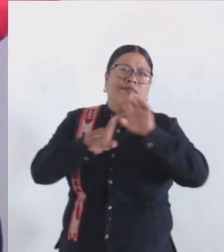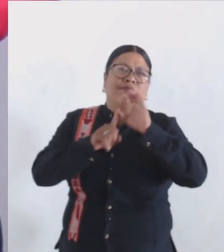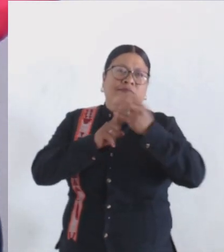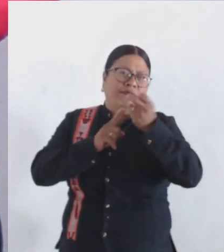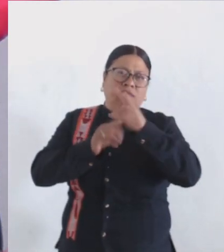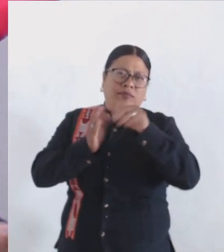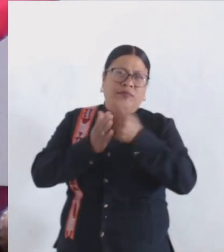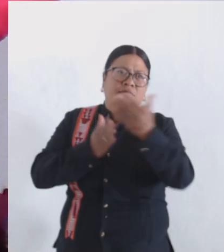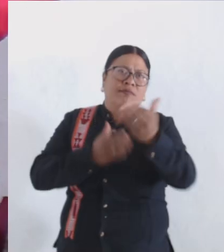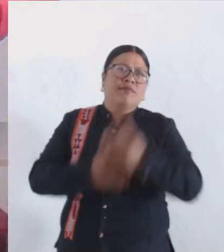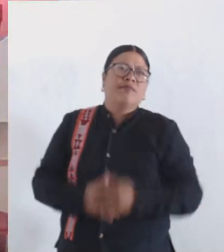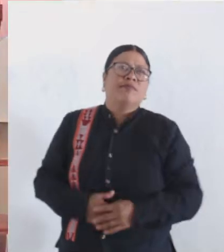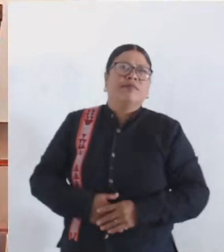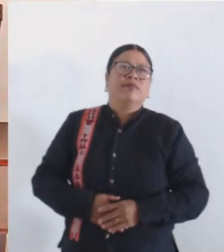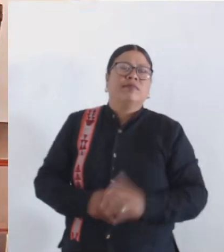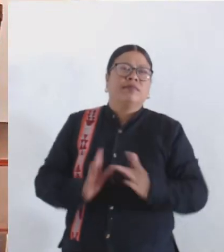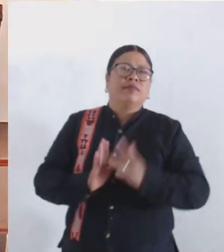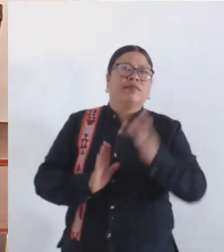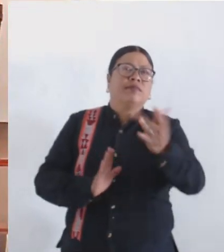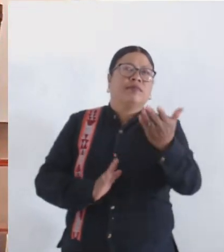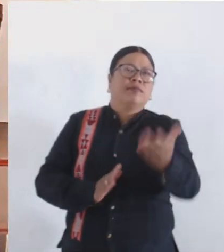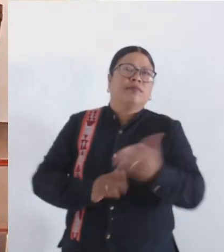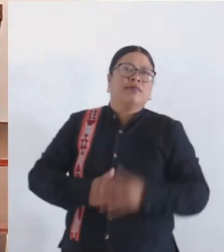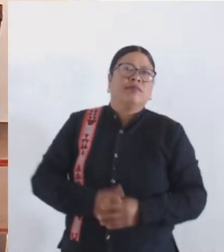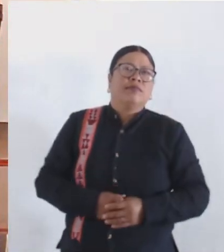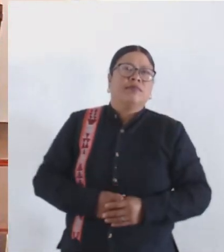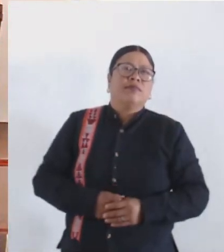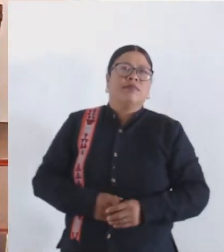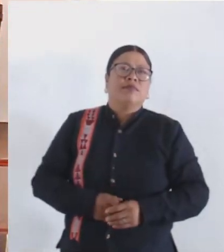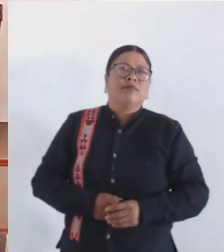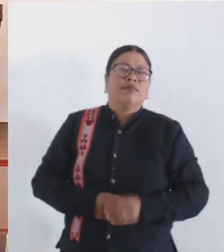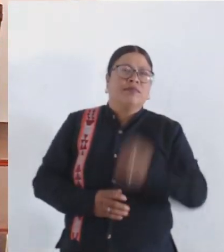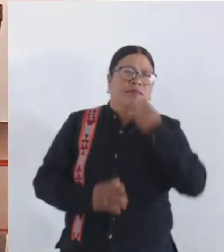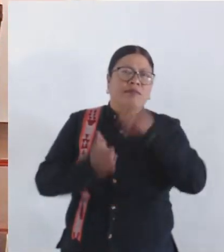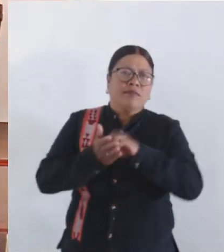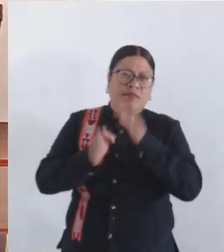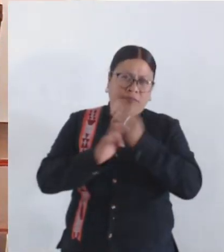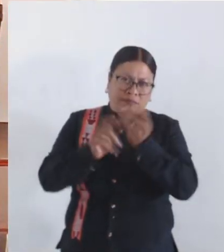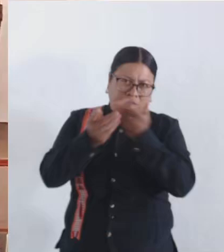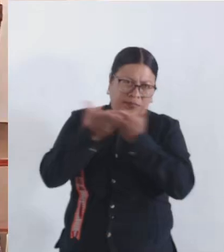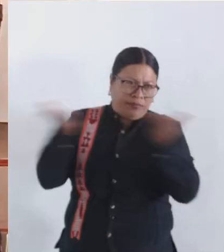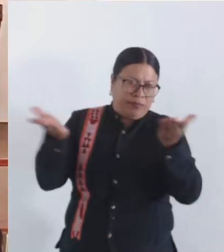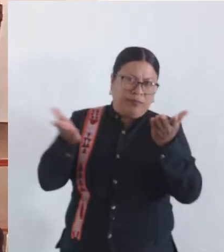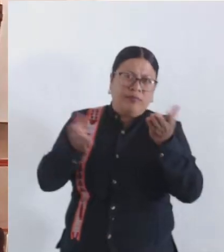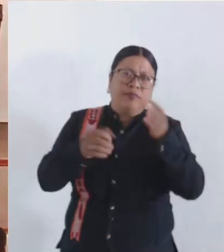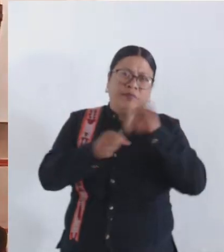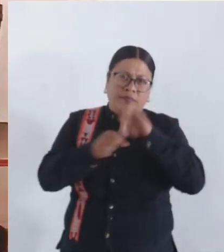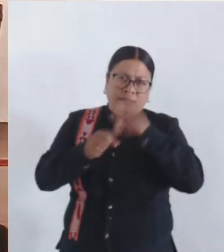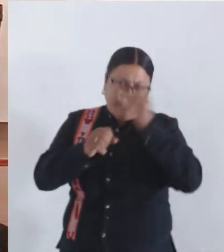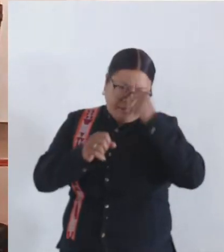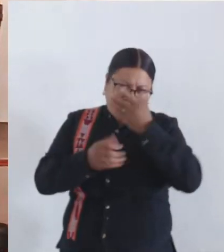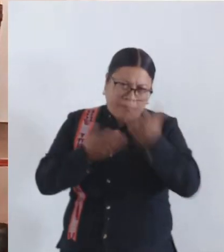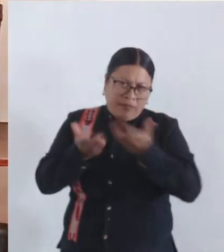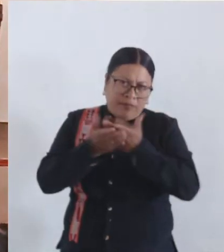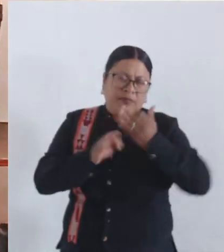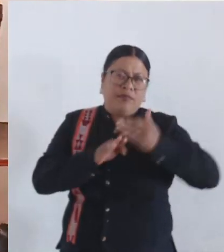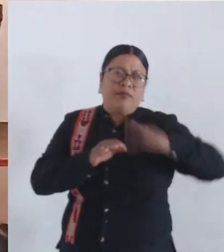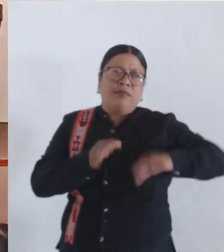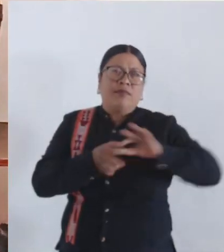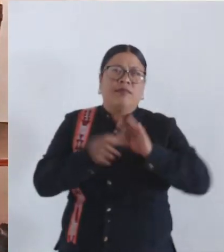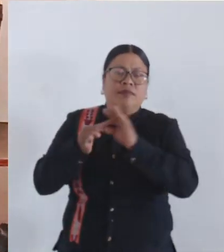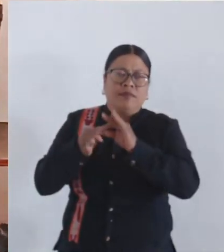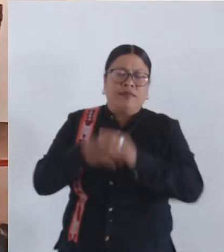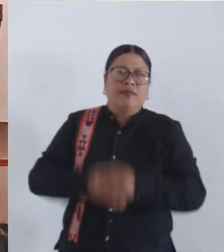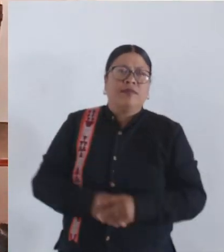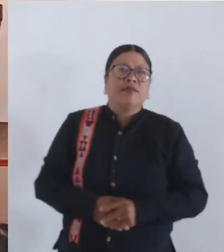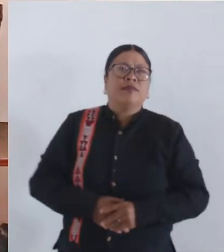¿Es cuánto? Gracias. Bien, secretaria, someta la aprobación de este honorable Cabildo el dictamen con el que acaba de